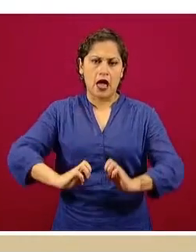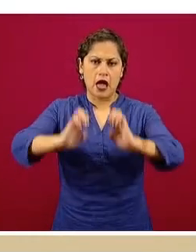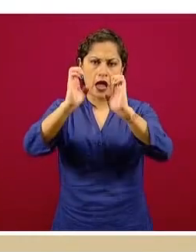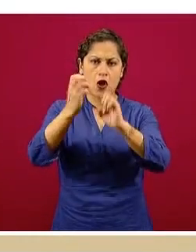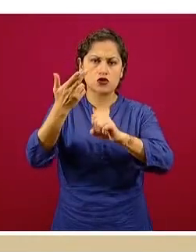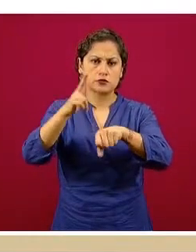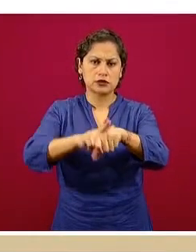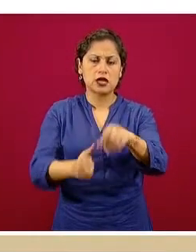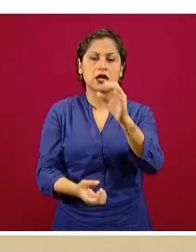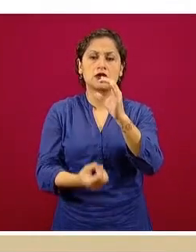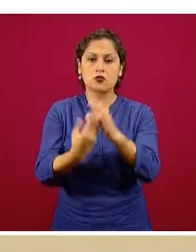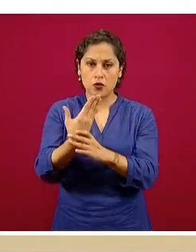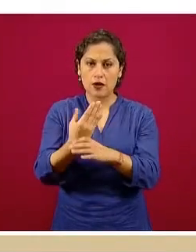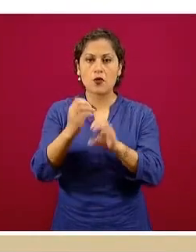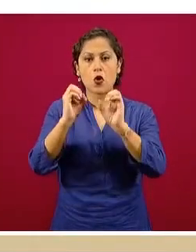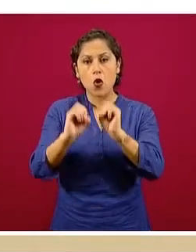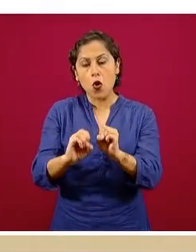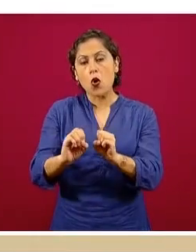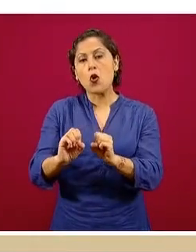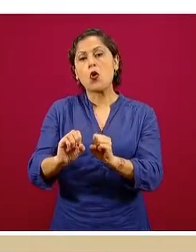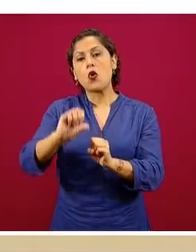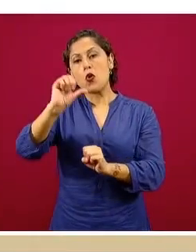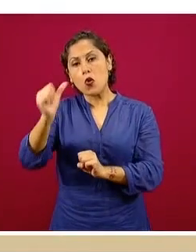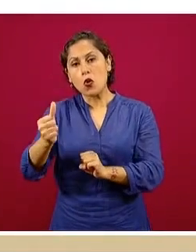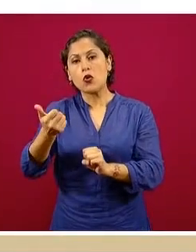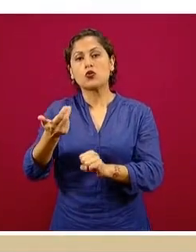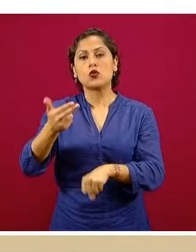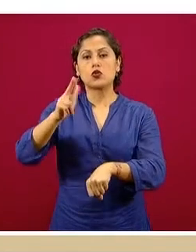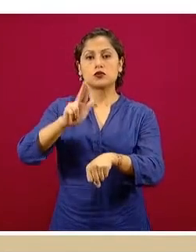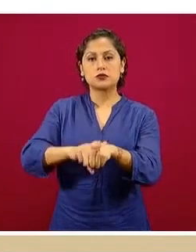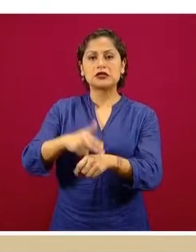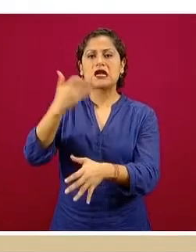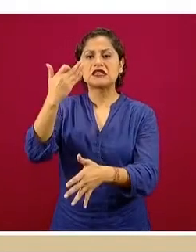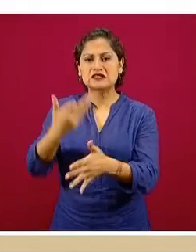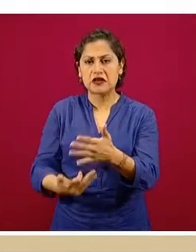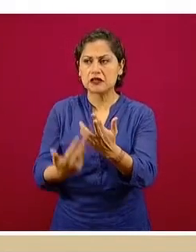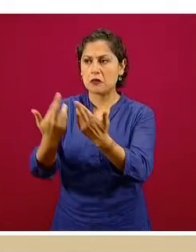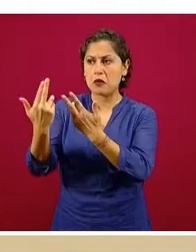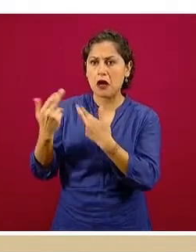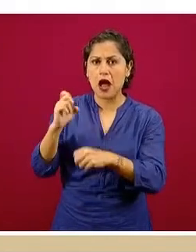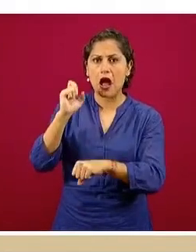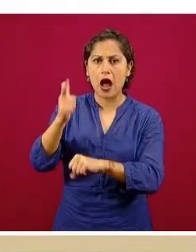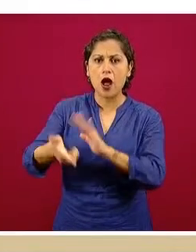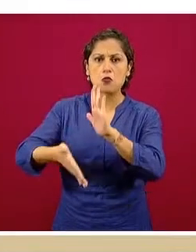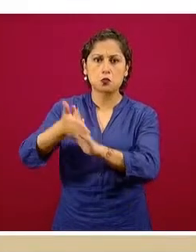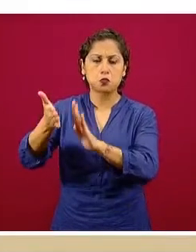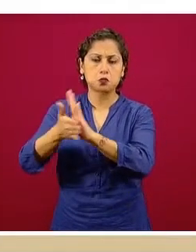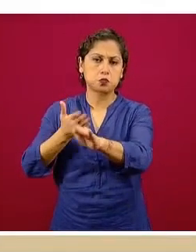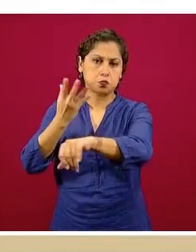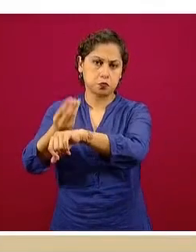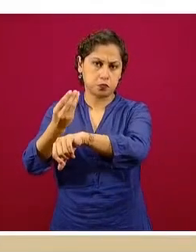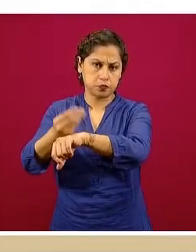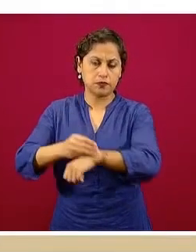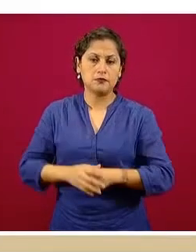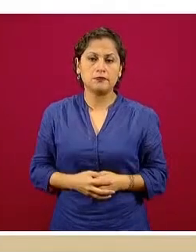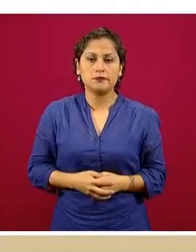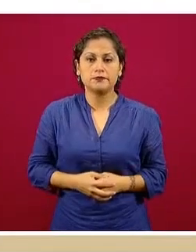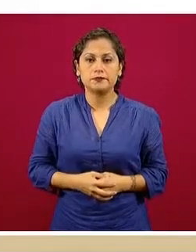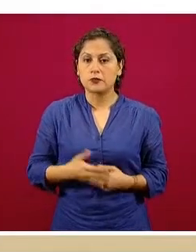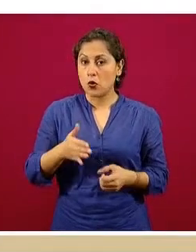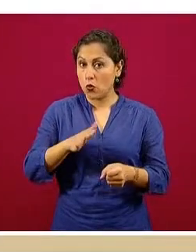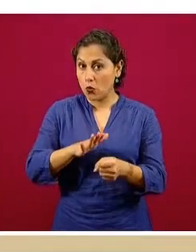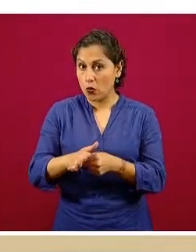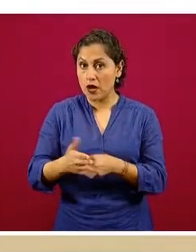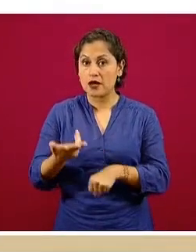en nosotros casos hospitales que se habían remodelado o rehabilitado después de algún proceso cuáles son el hospital